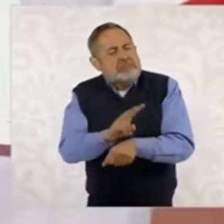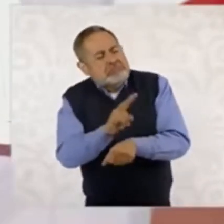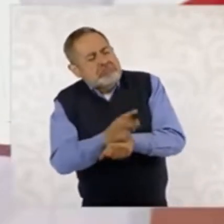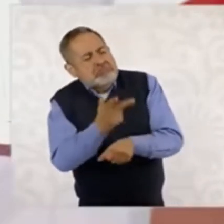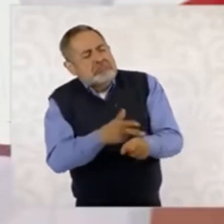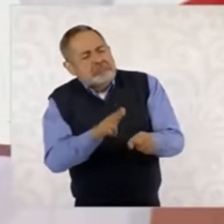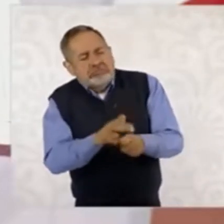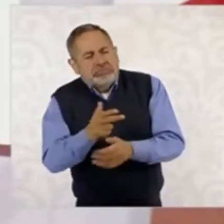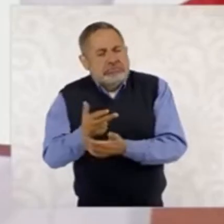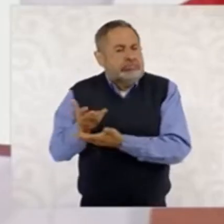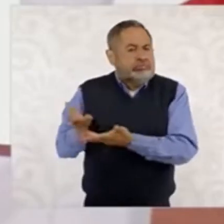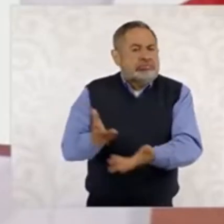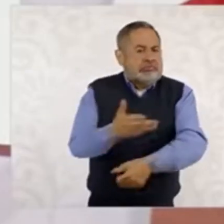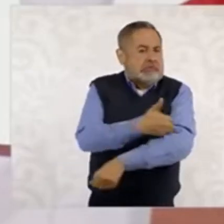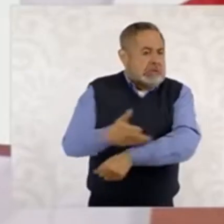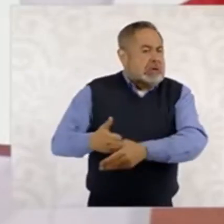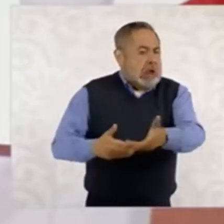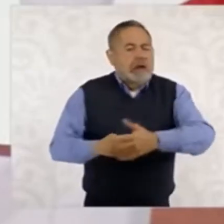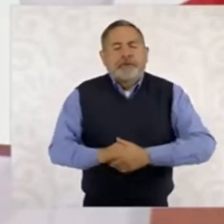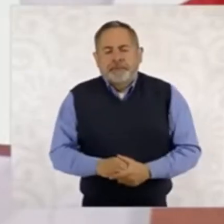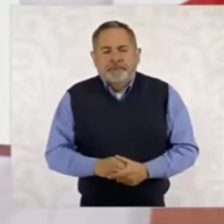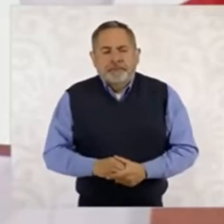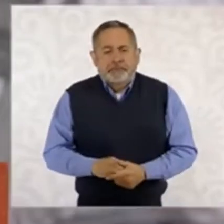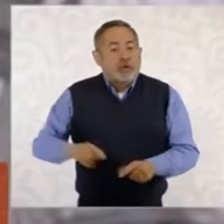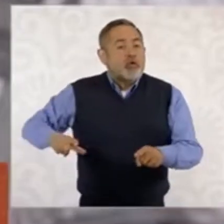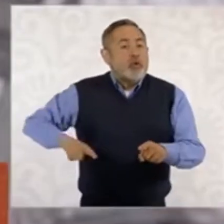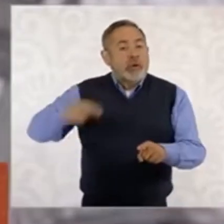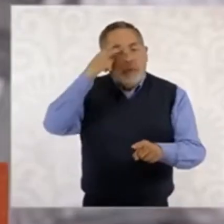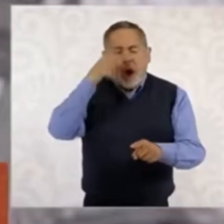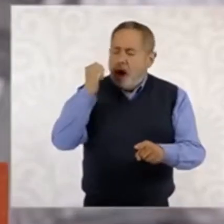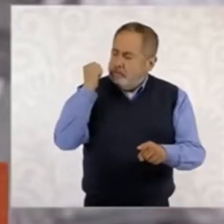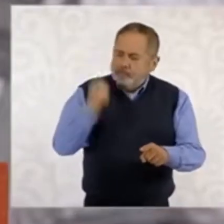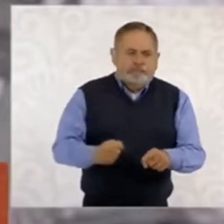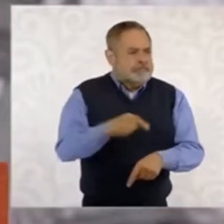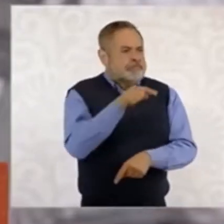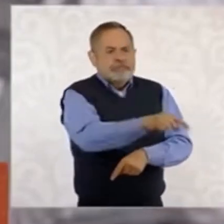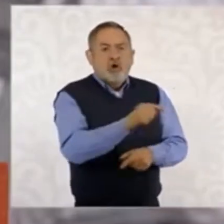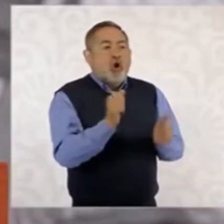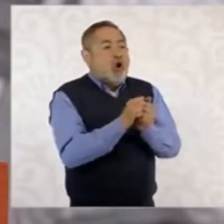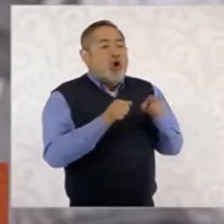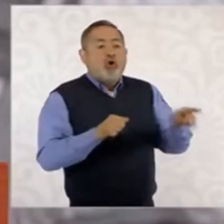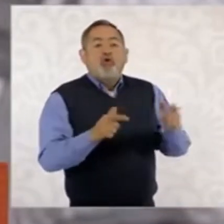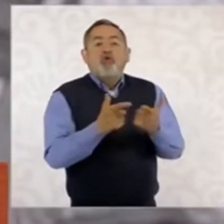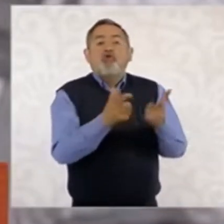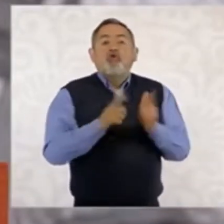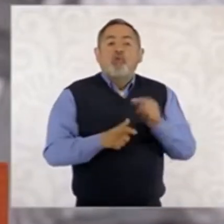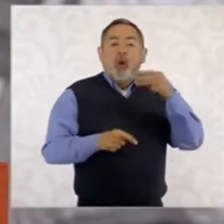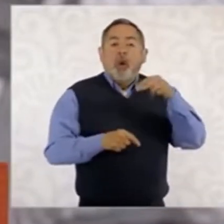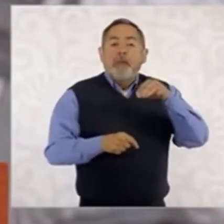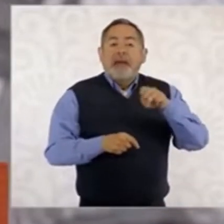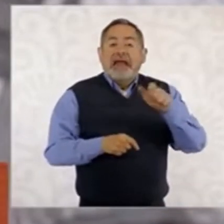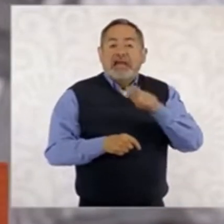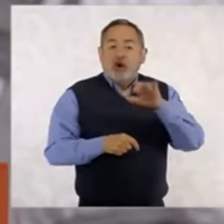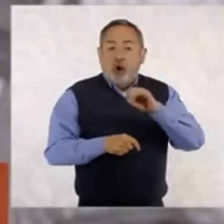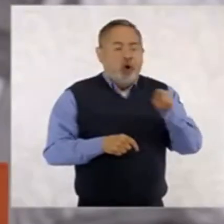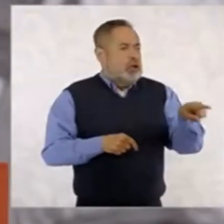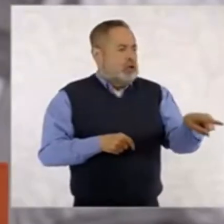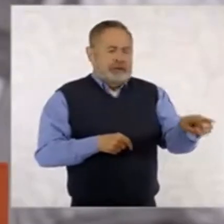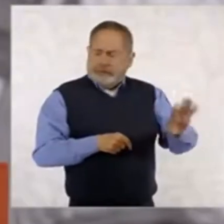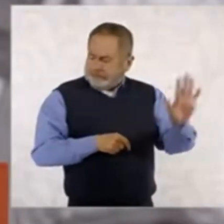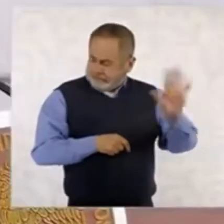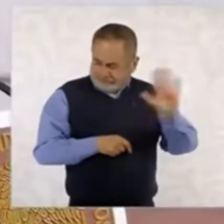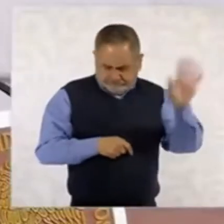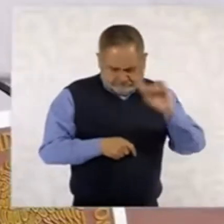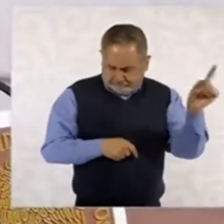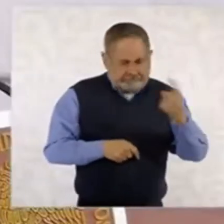el Gobierno de México fue firme en la exigencia hacia Grupo México con el cumplimiento de condicionantes para llegar a